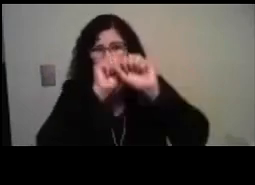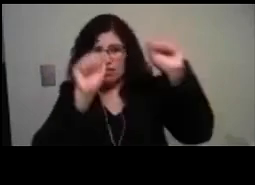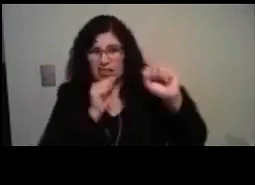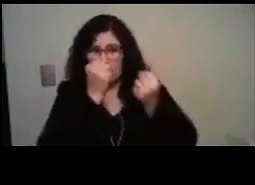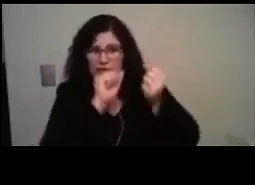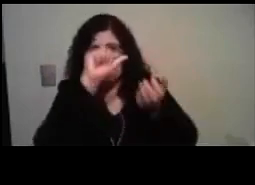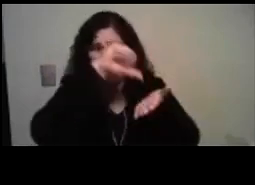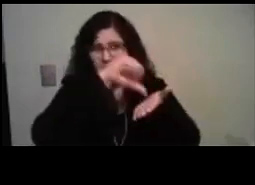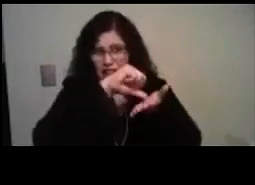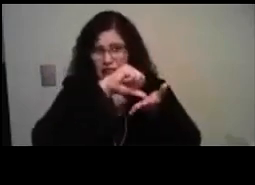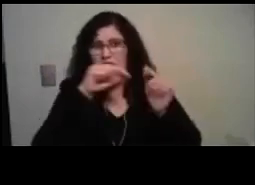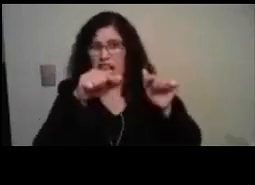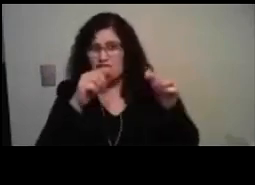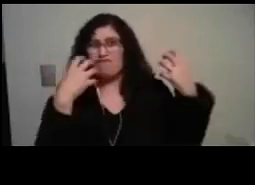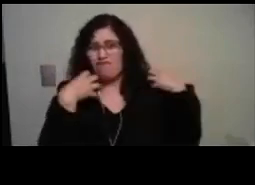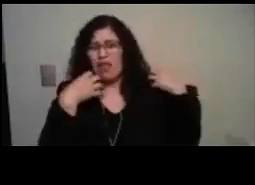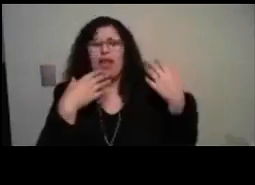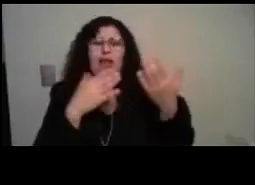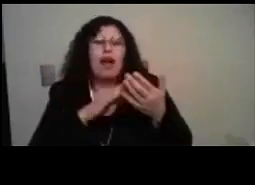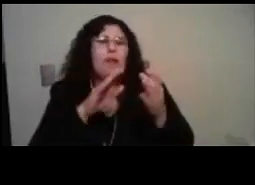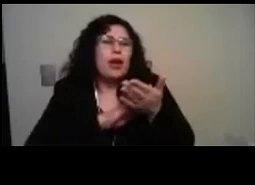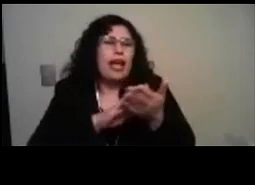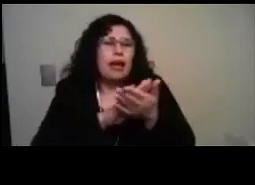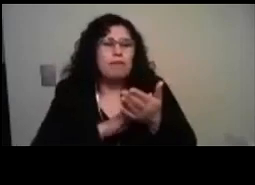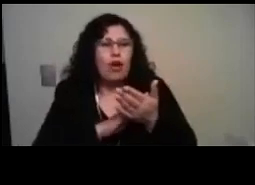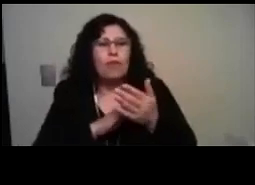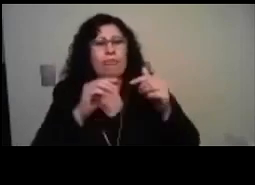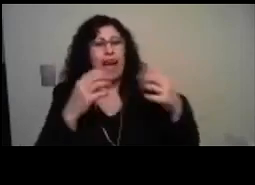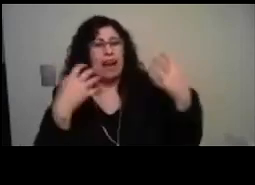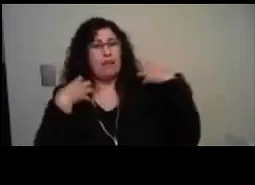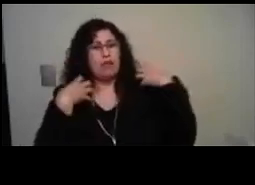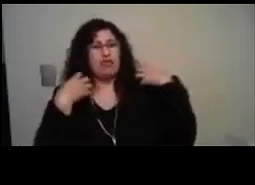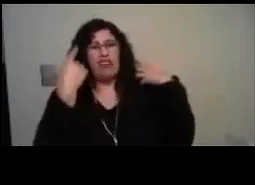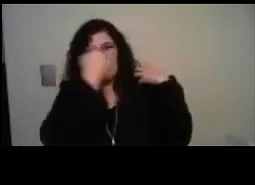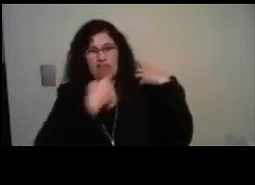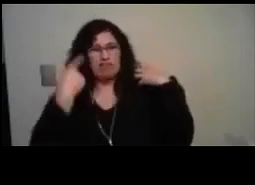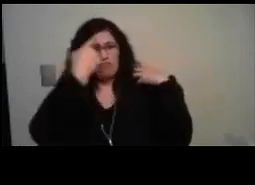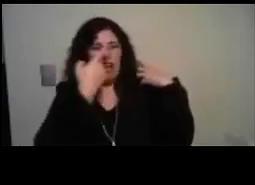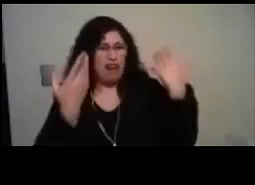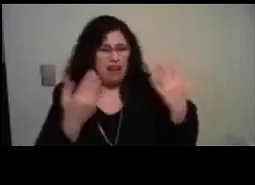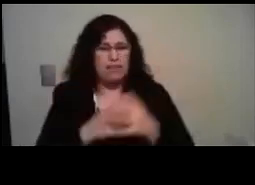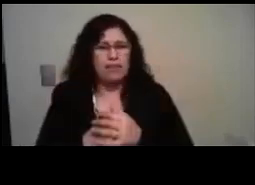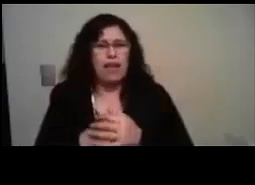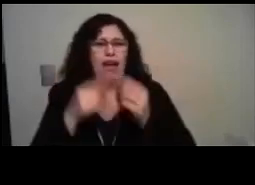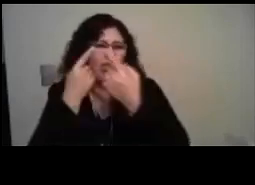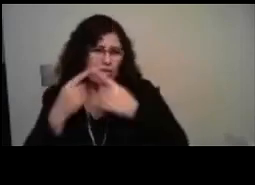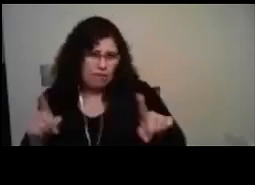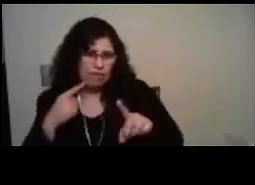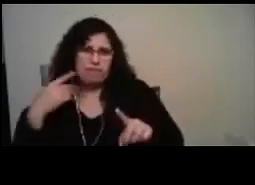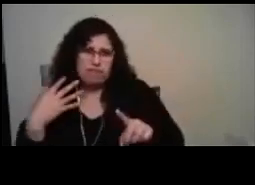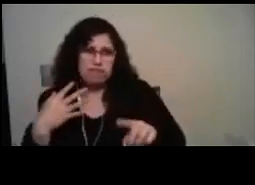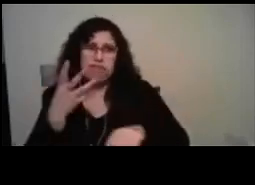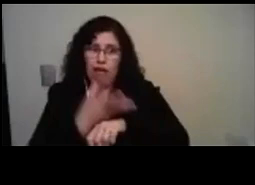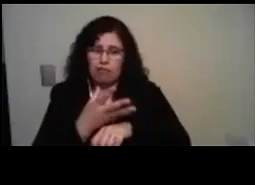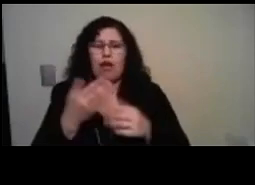región que es responsable de la representación cortical de la cara, ¿ok? Y en este sentido hay diferencias importantes porque